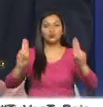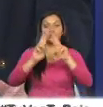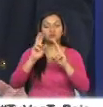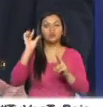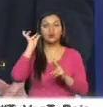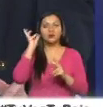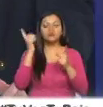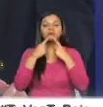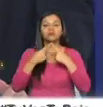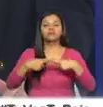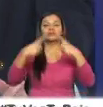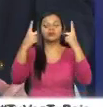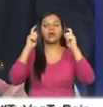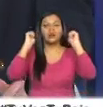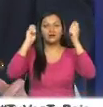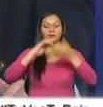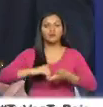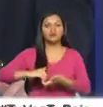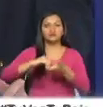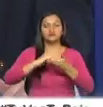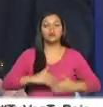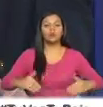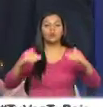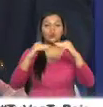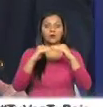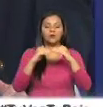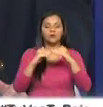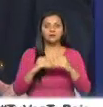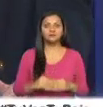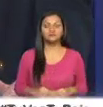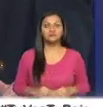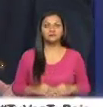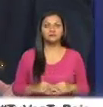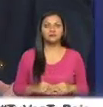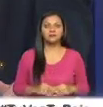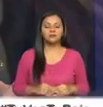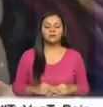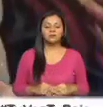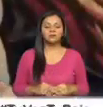la campaña Solidaridad con Igualdad y Construyamos con Igualdad.